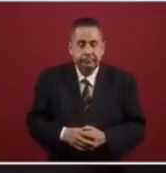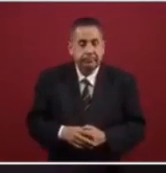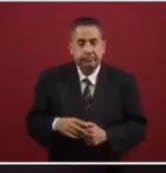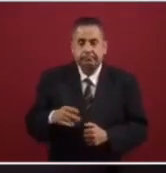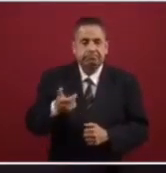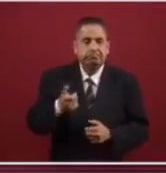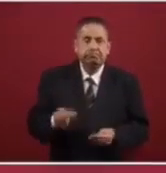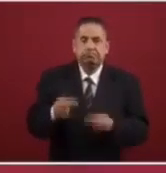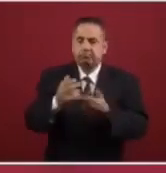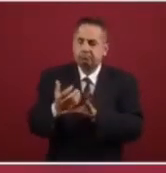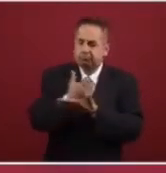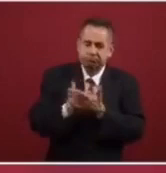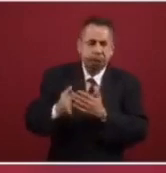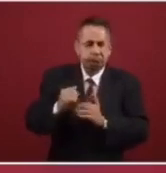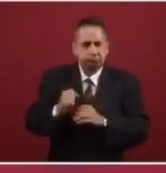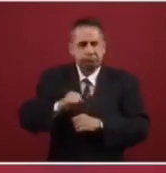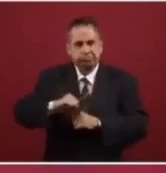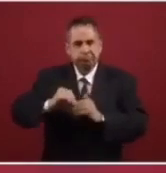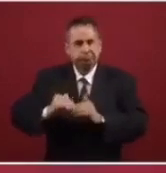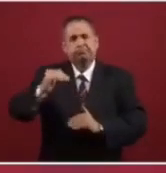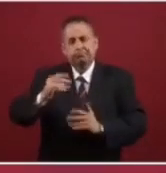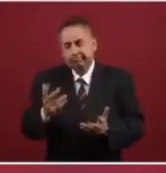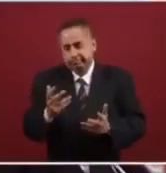crecer más, pero también ahí